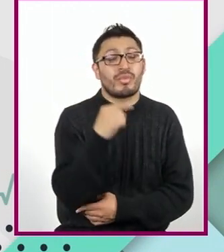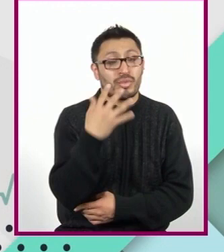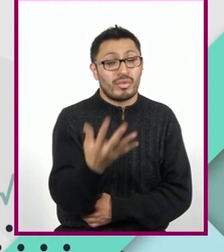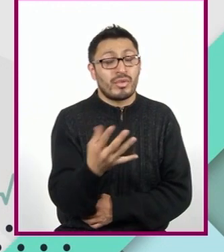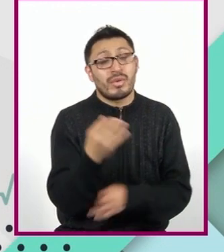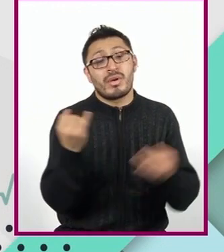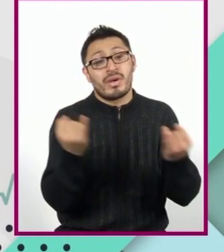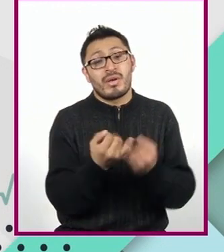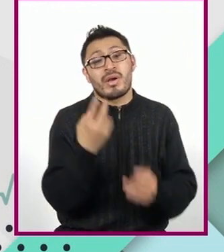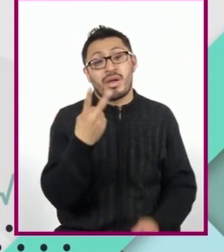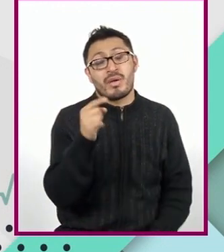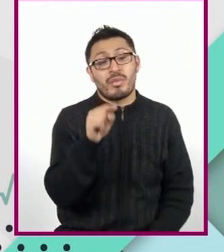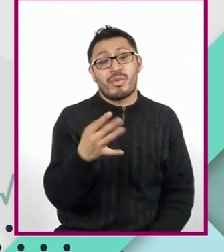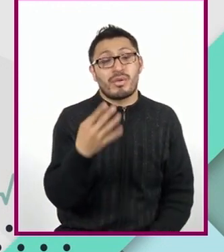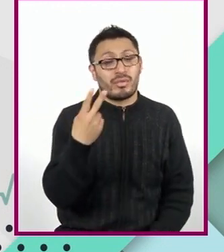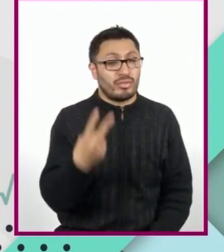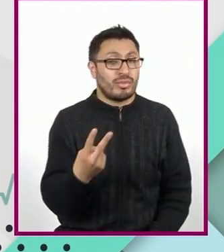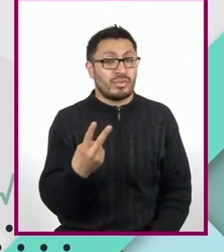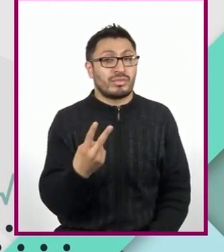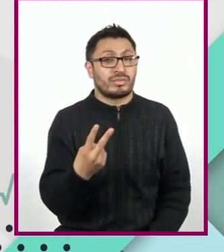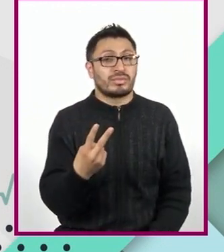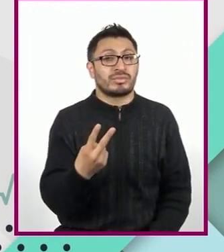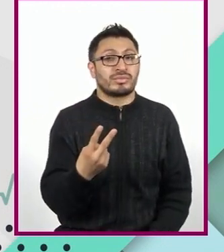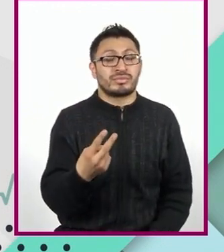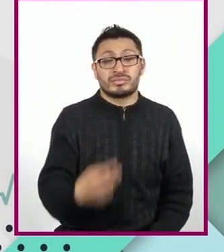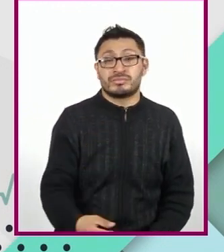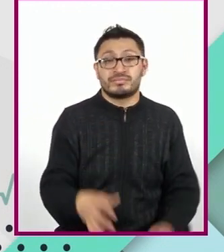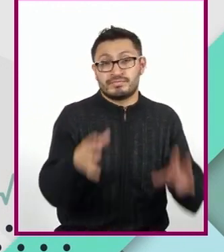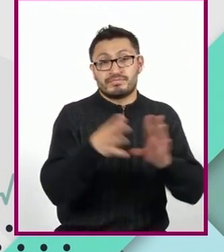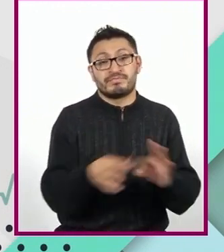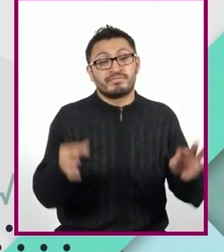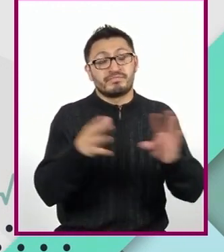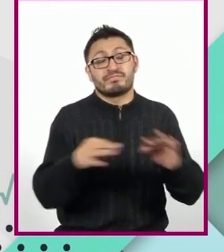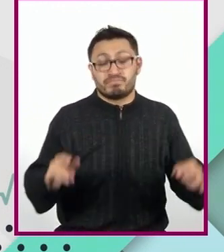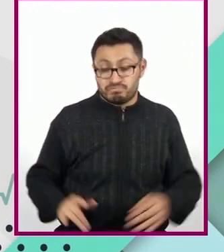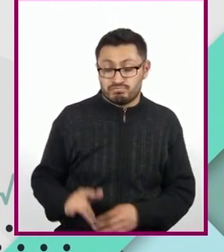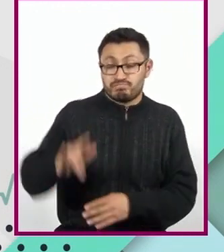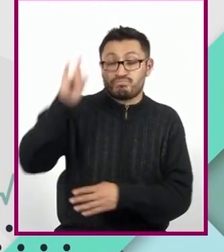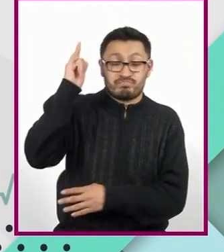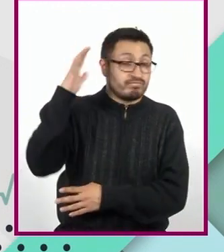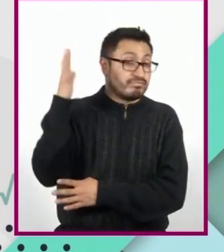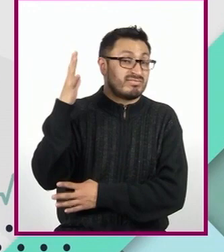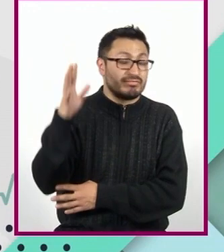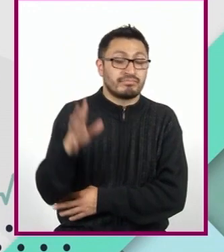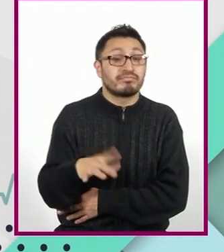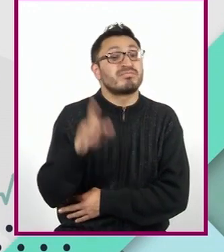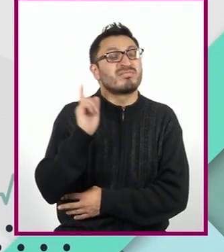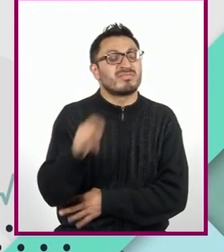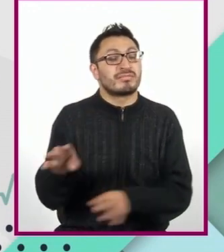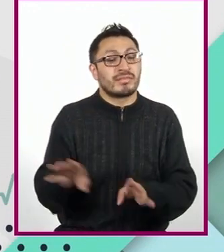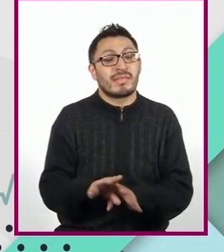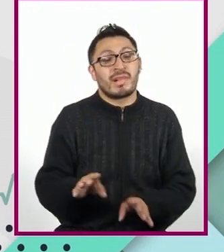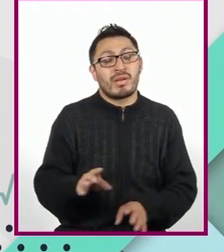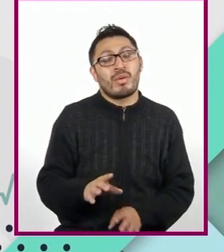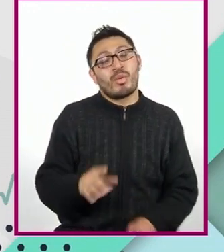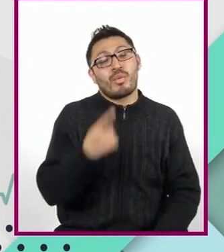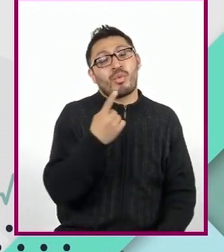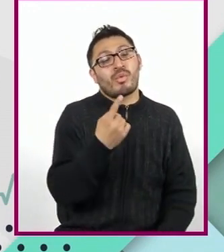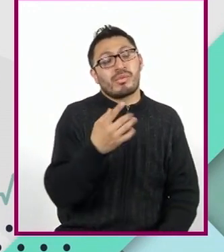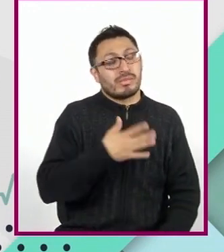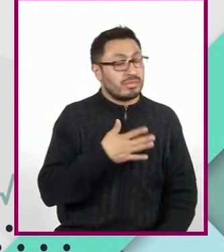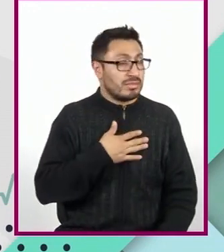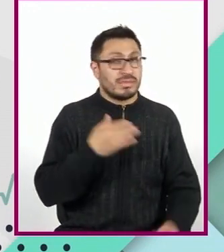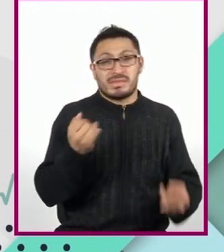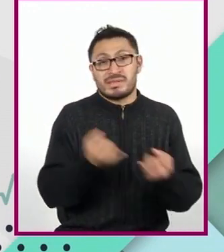es igual a 2.52. Despejo la altura del árbol y queda que la altura del árbol es igual a mi